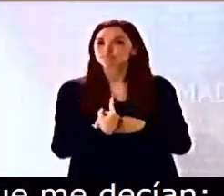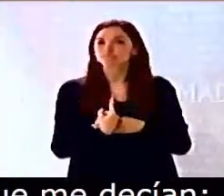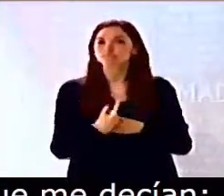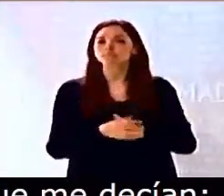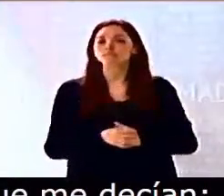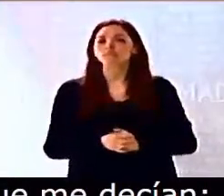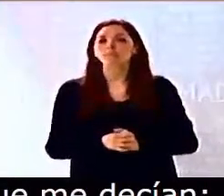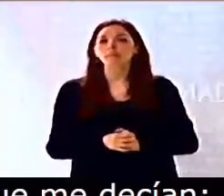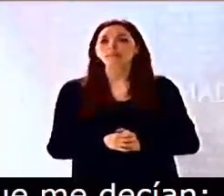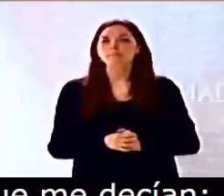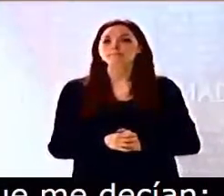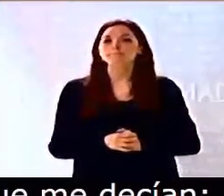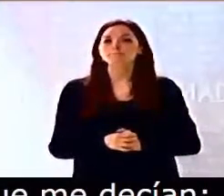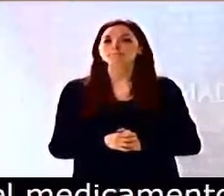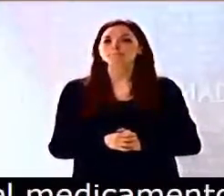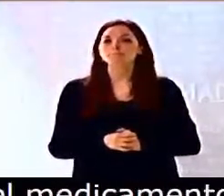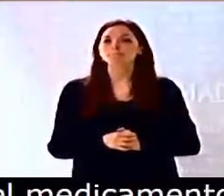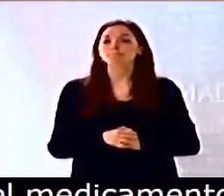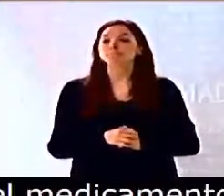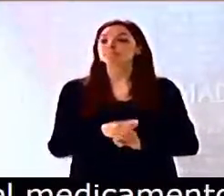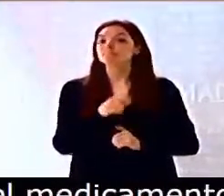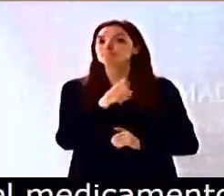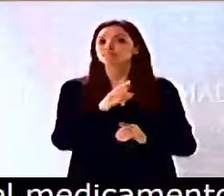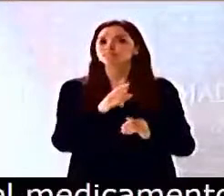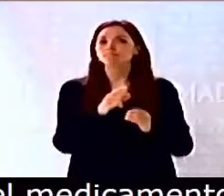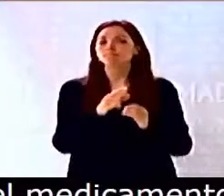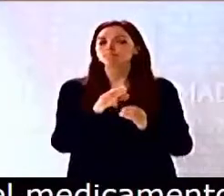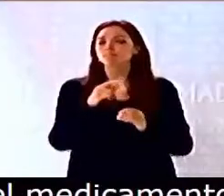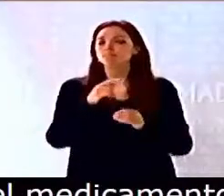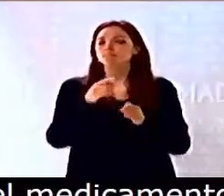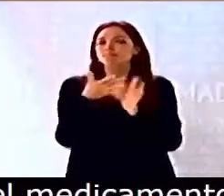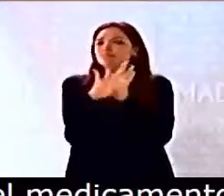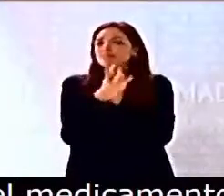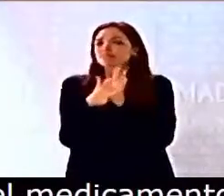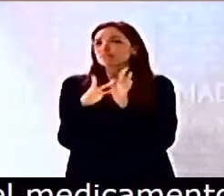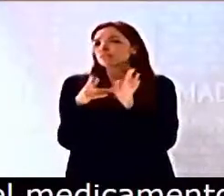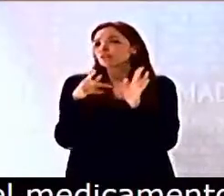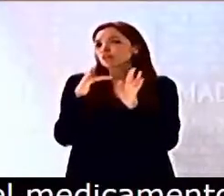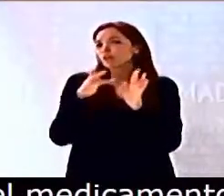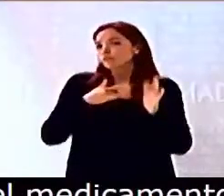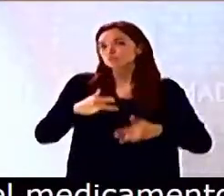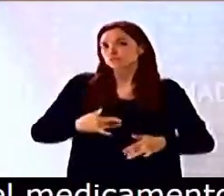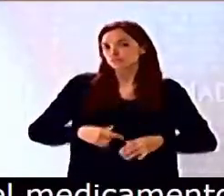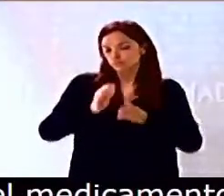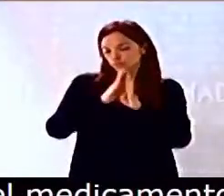la gente, el medicamento que me ha mandado tiene el prospecto que parece una sábana.